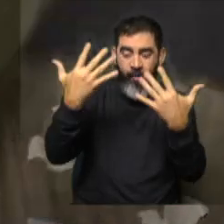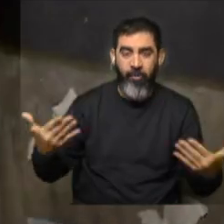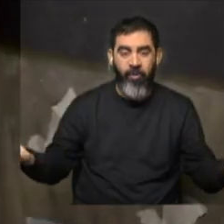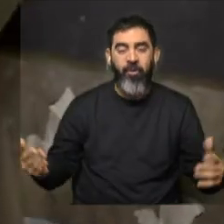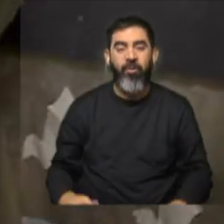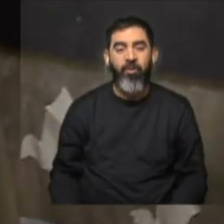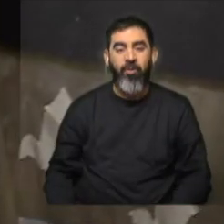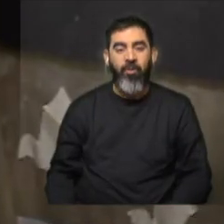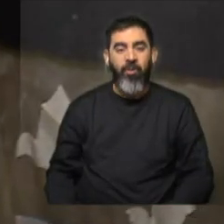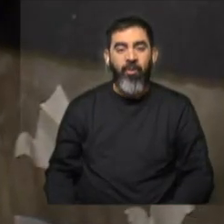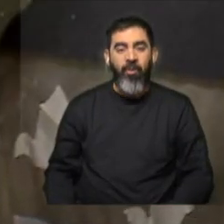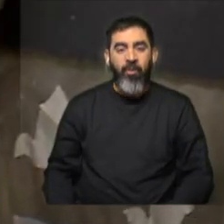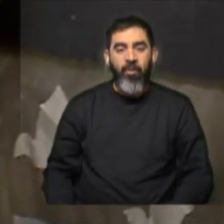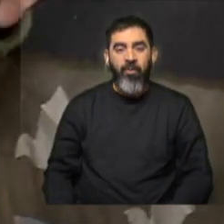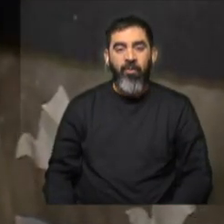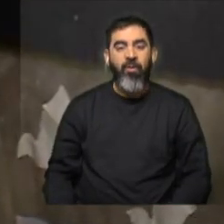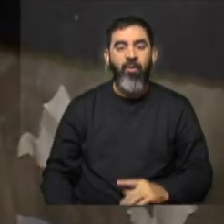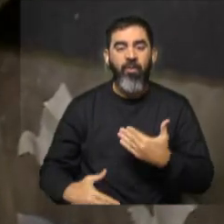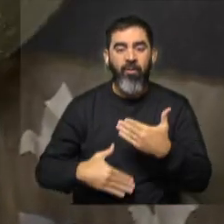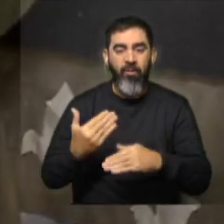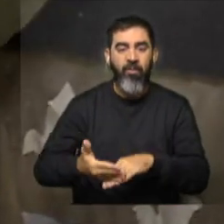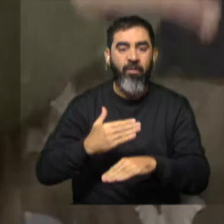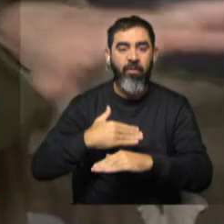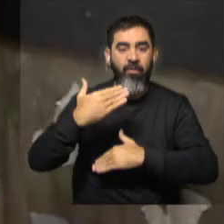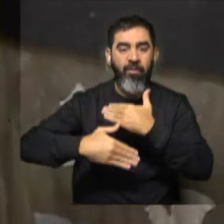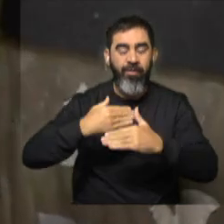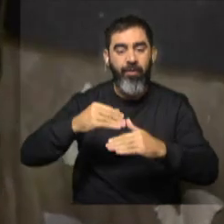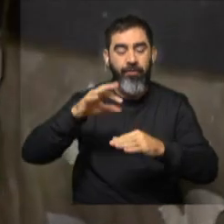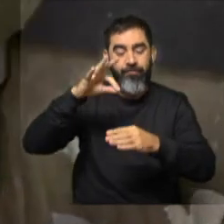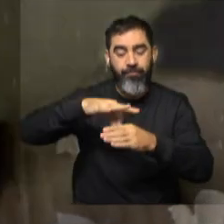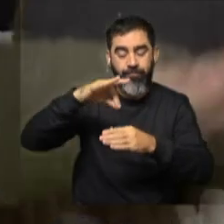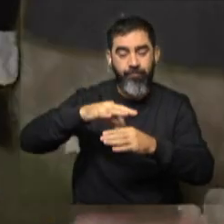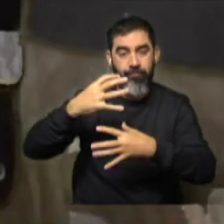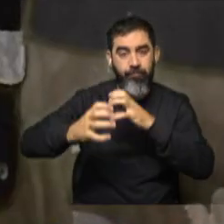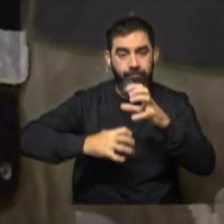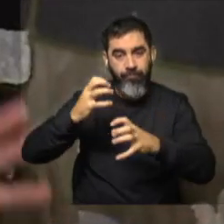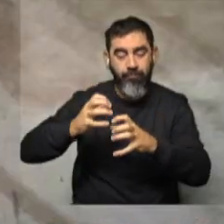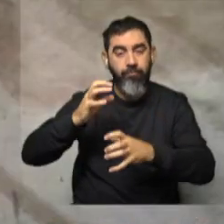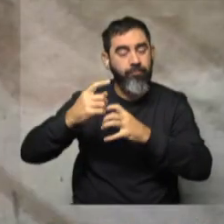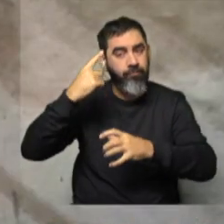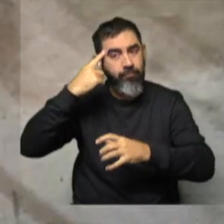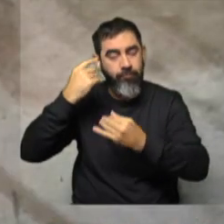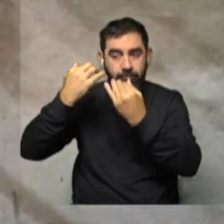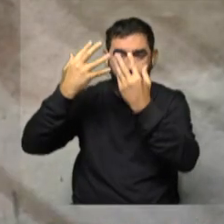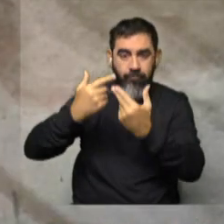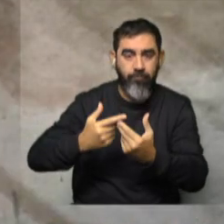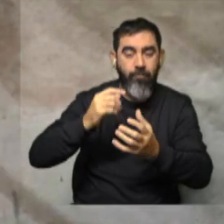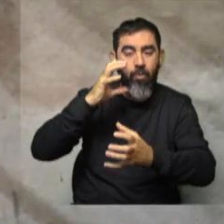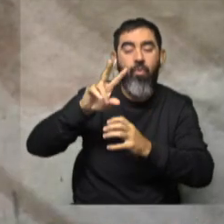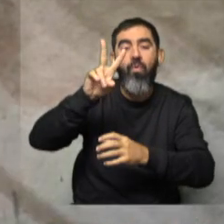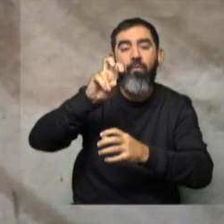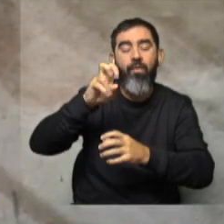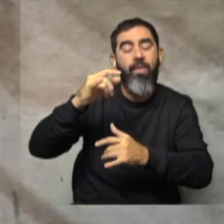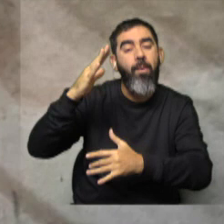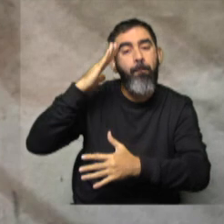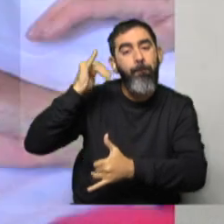a concretar esto, que tuvo todo un proceso previo, ¿no? El teñido de la tela, el color pensado, hay un color verde